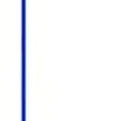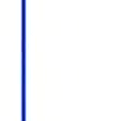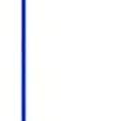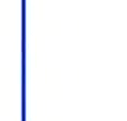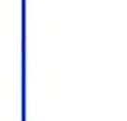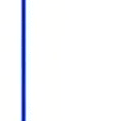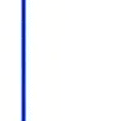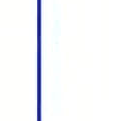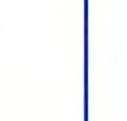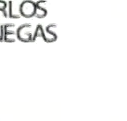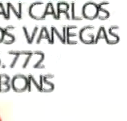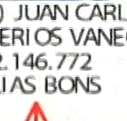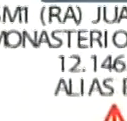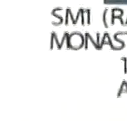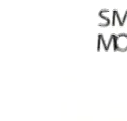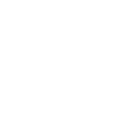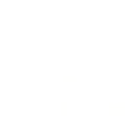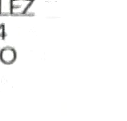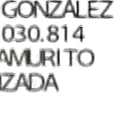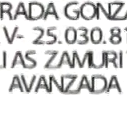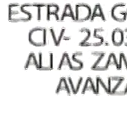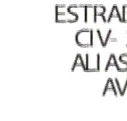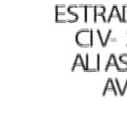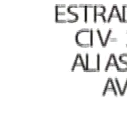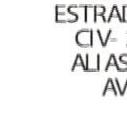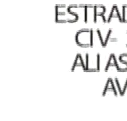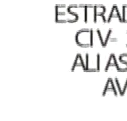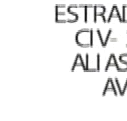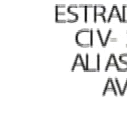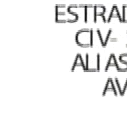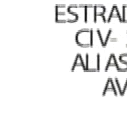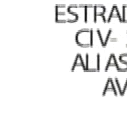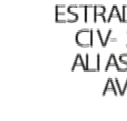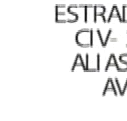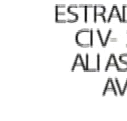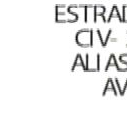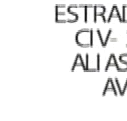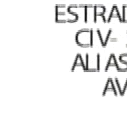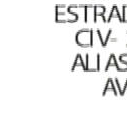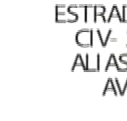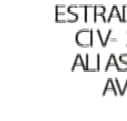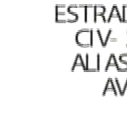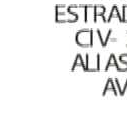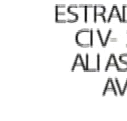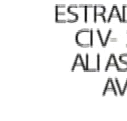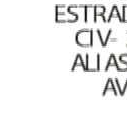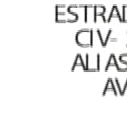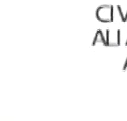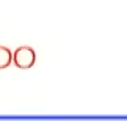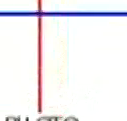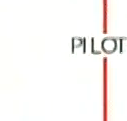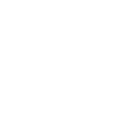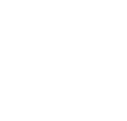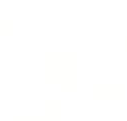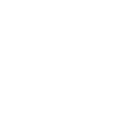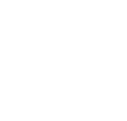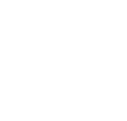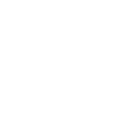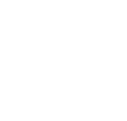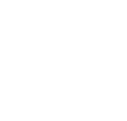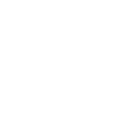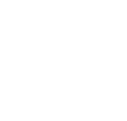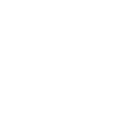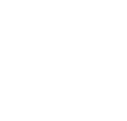Monasterios Vanegas, alias Bones, y Argenis Valero Ruiz, este último piloto del dron, quienes operaron desde el vehículo